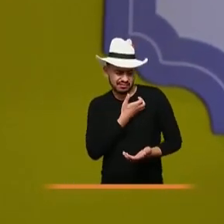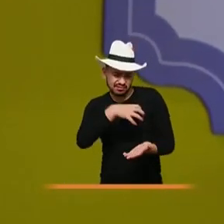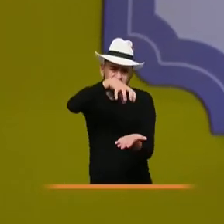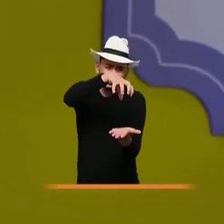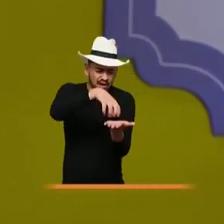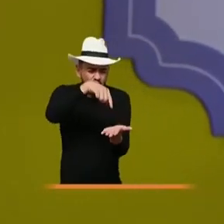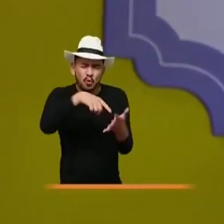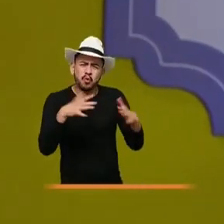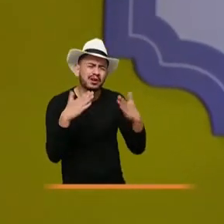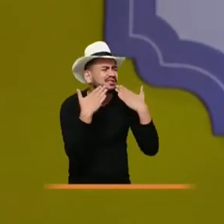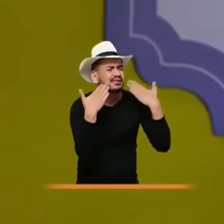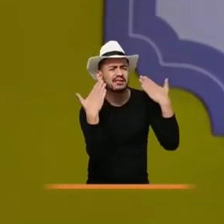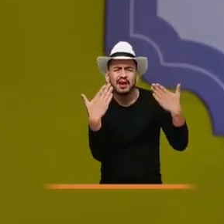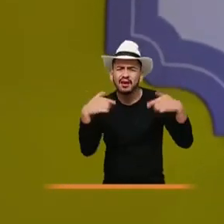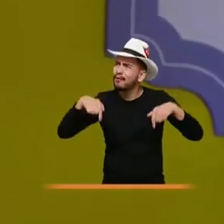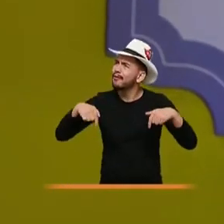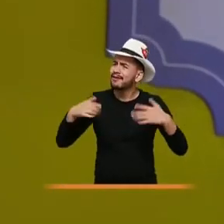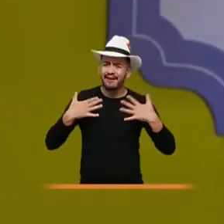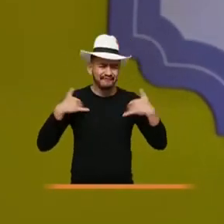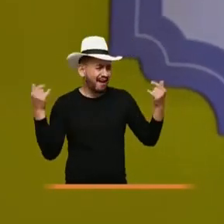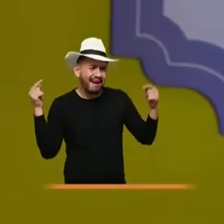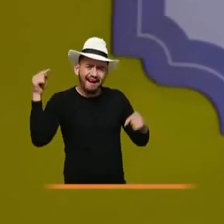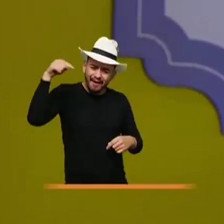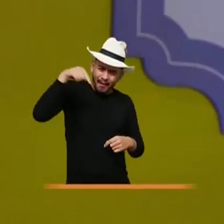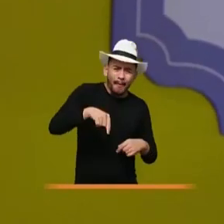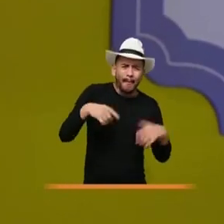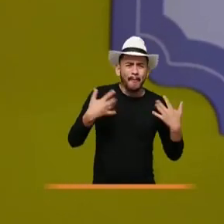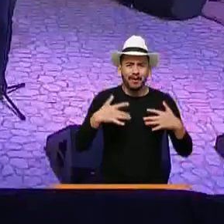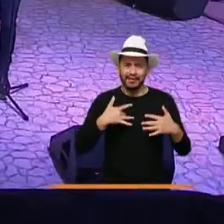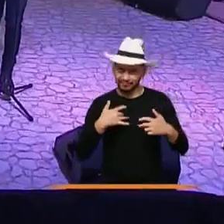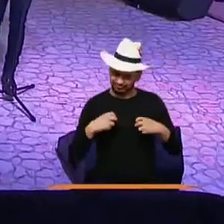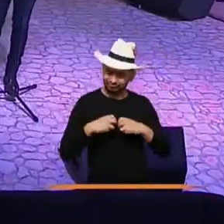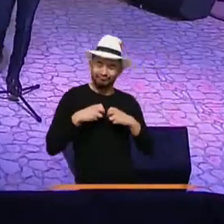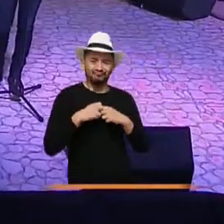seguimos parados con más ganas todavía